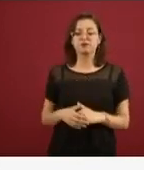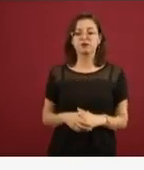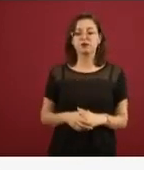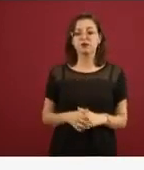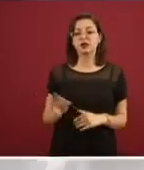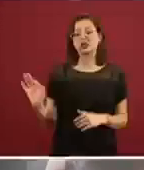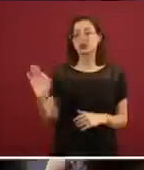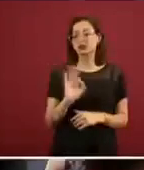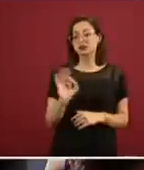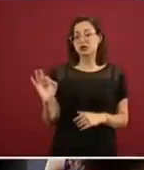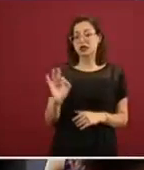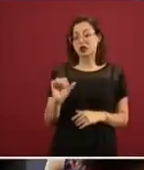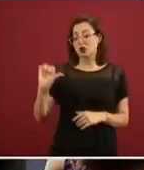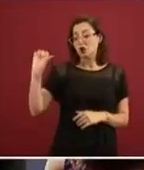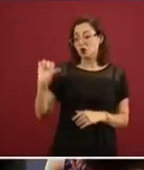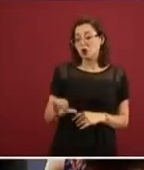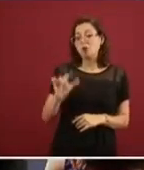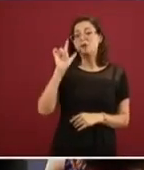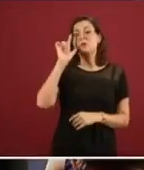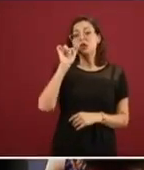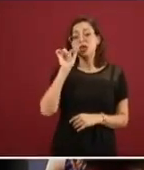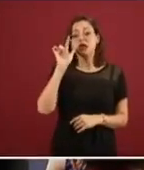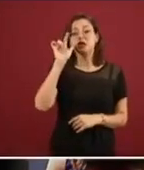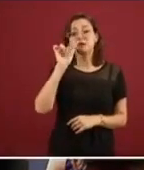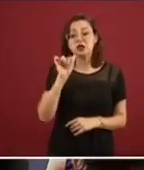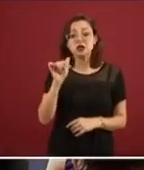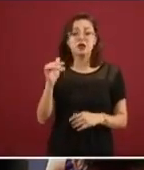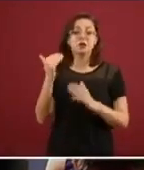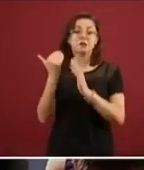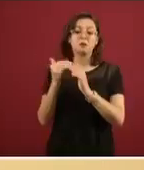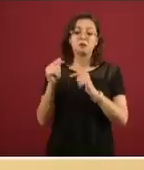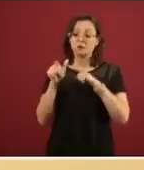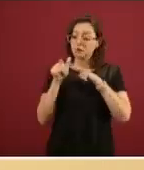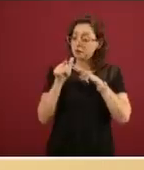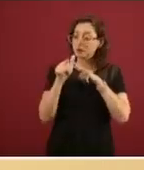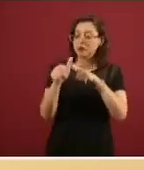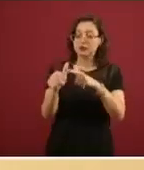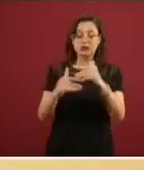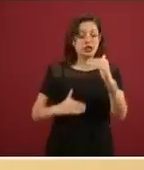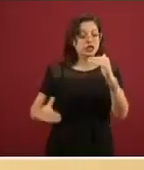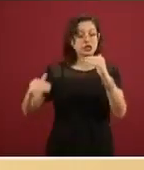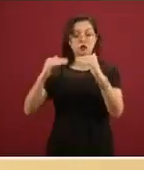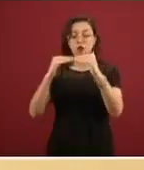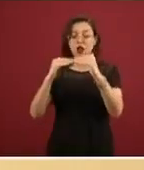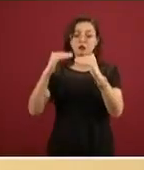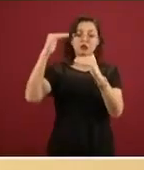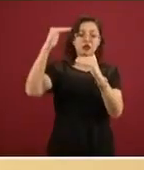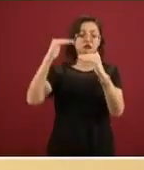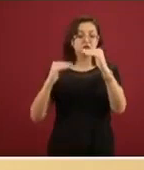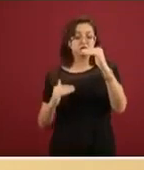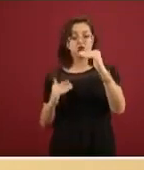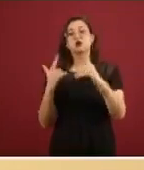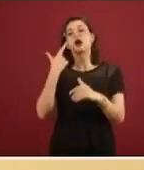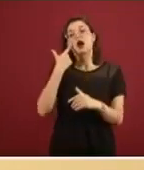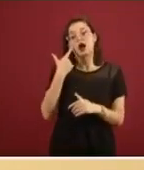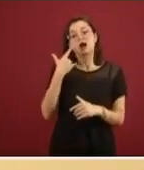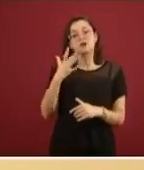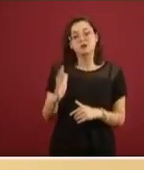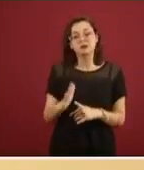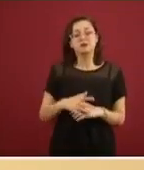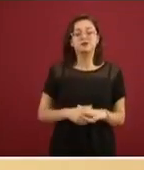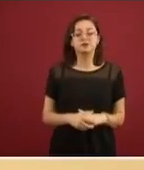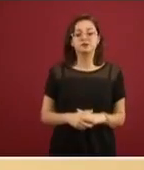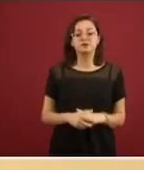solo para este día, veremos si mañana esa tendencia se mantiene, si es mayor o vuelve a disminuir como lo habíamos visto ya en